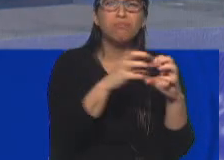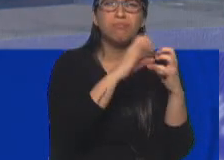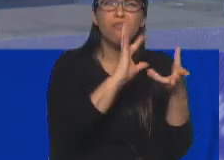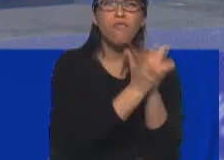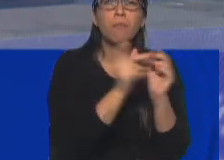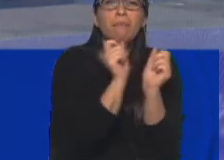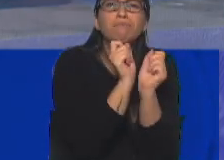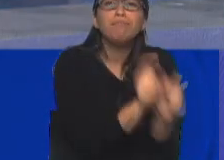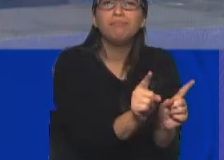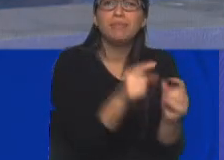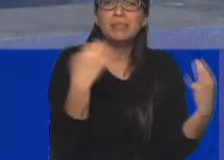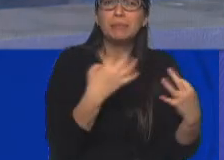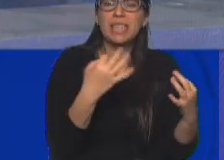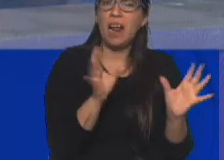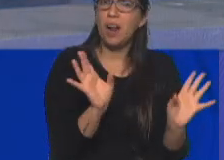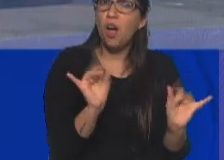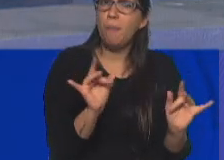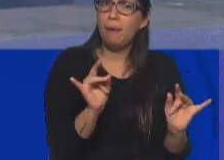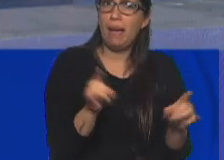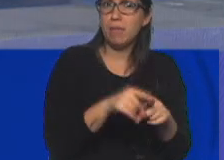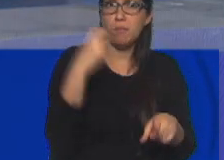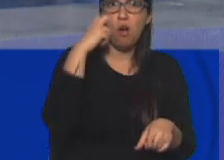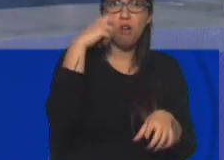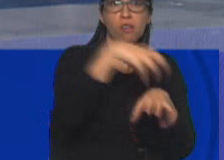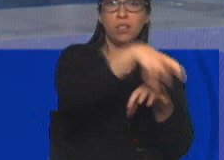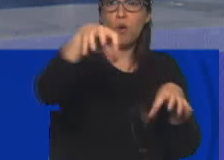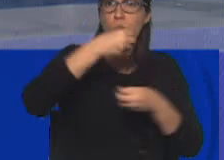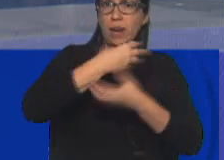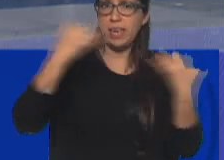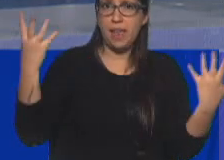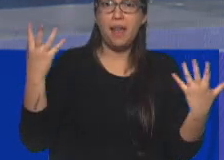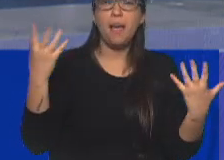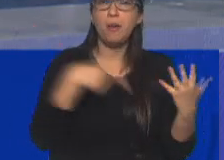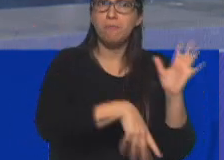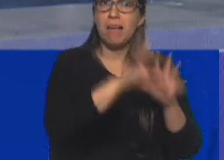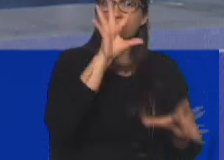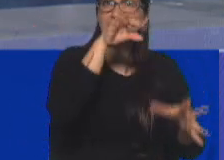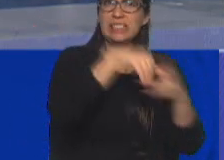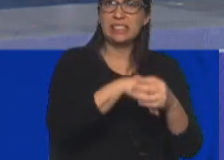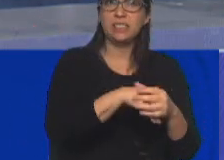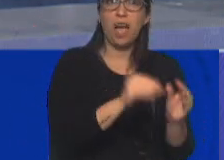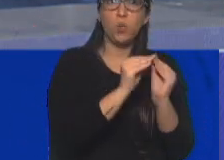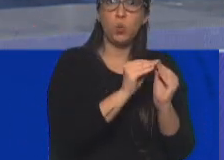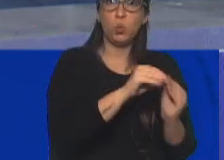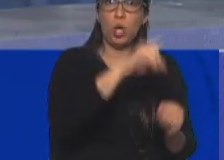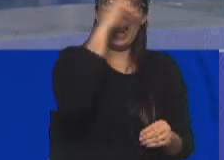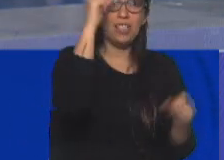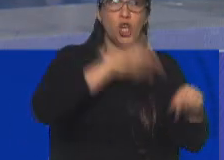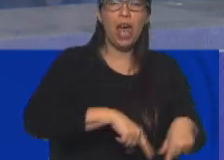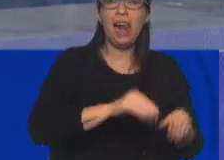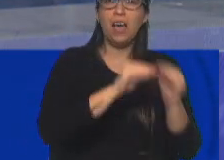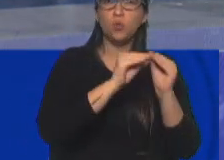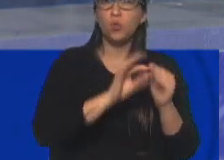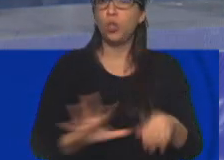Parlamento compleja como la de cualquiera, donde se solapan las dinámicas de lo nacional con la dinámica de lo regional y lo